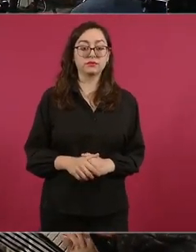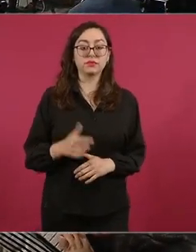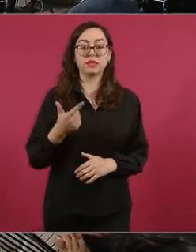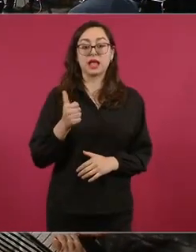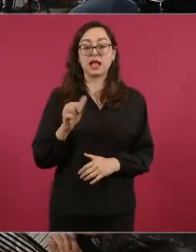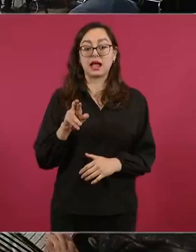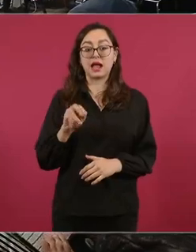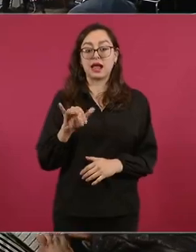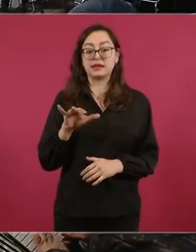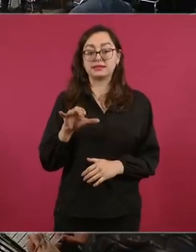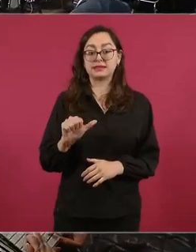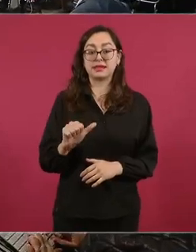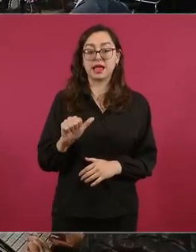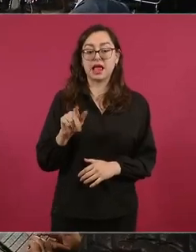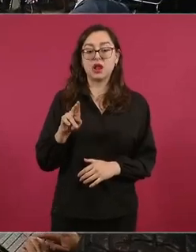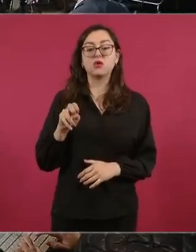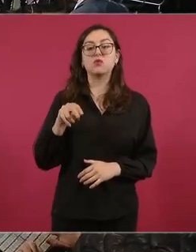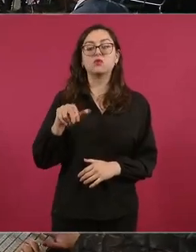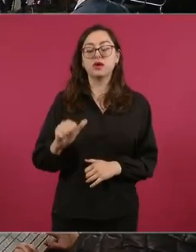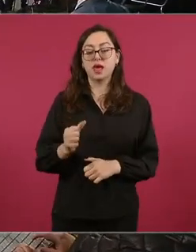García Luna?